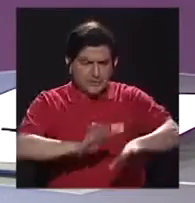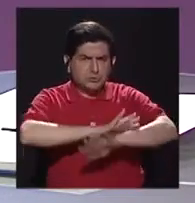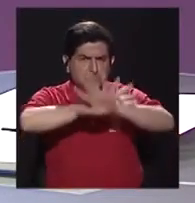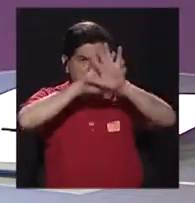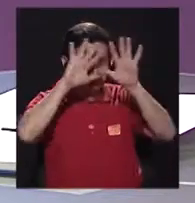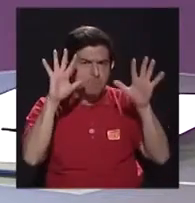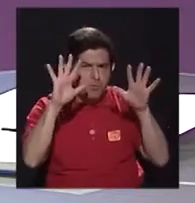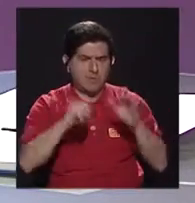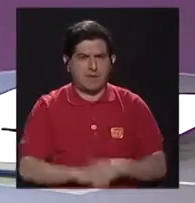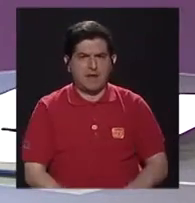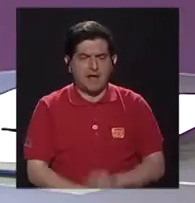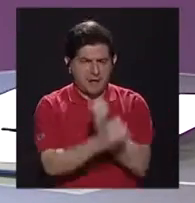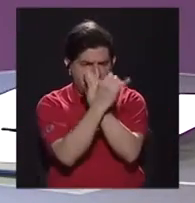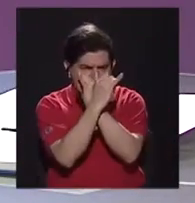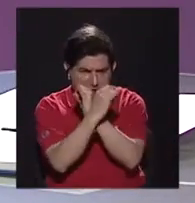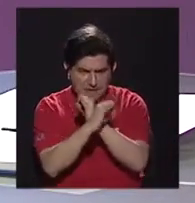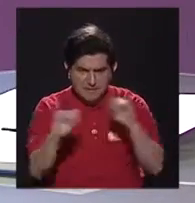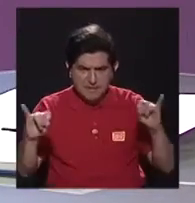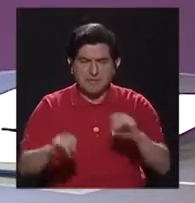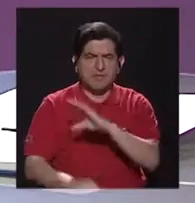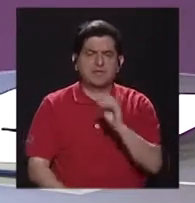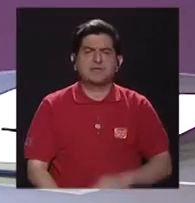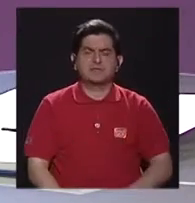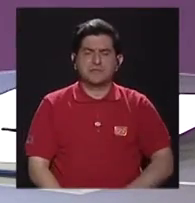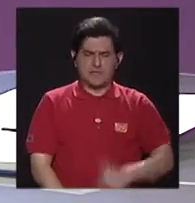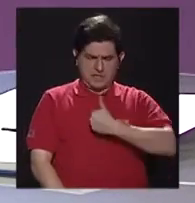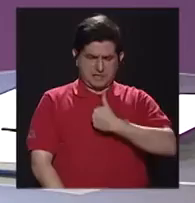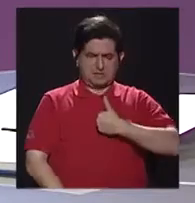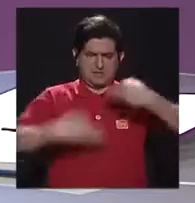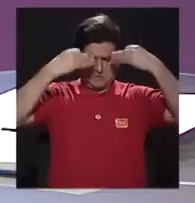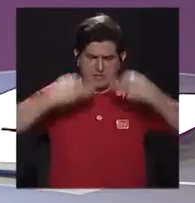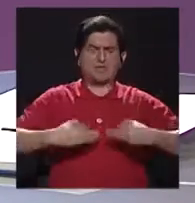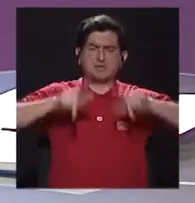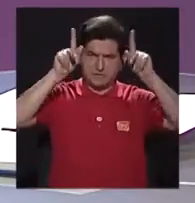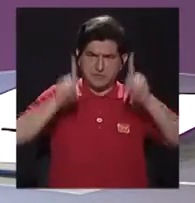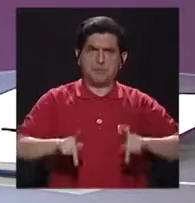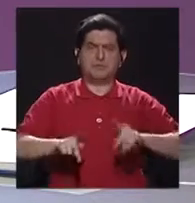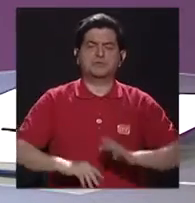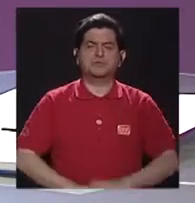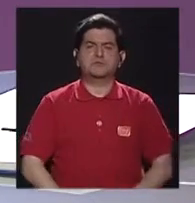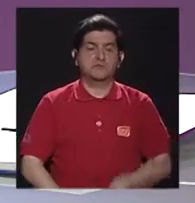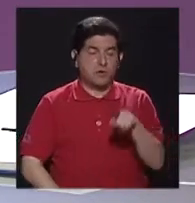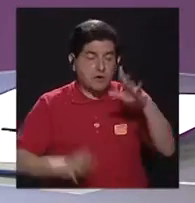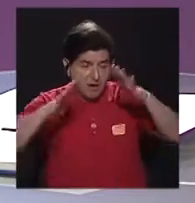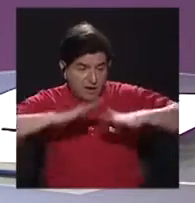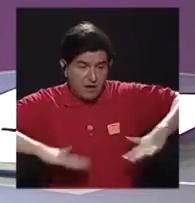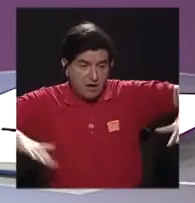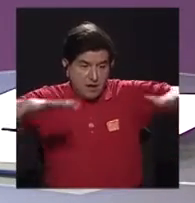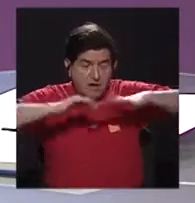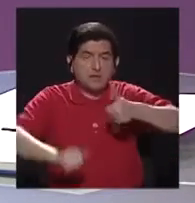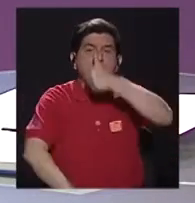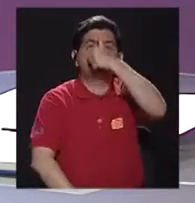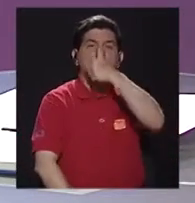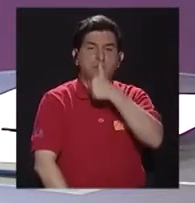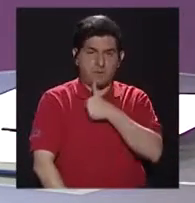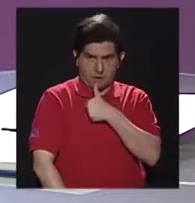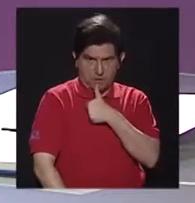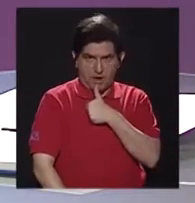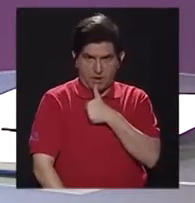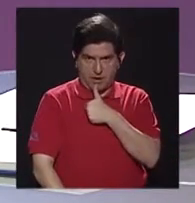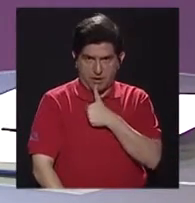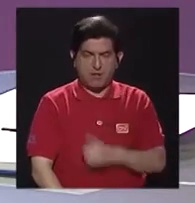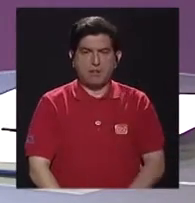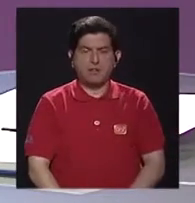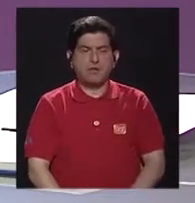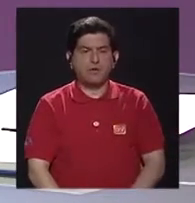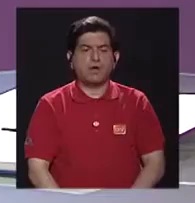digamos, a la autonomía y a la autodeterminación de las personas. Y dentro de ese ámbito de privacidad que él reconoce